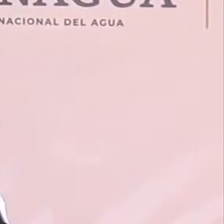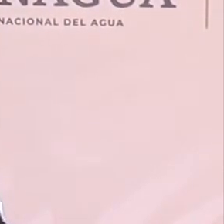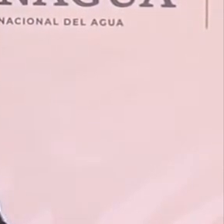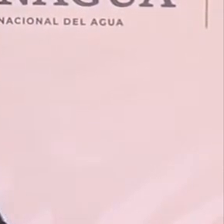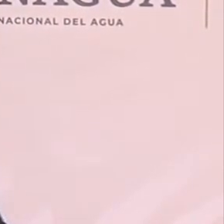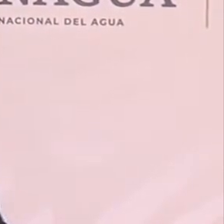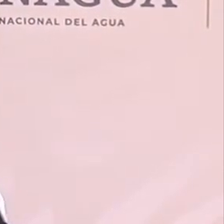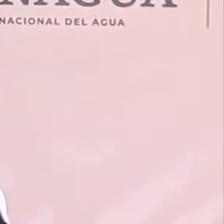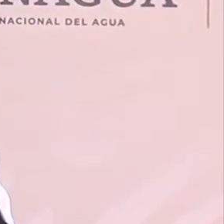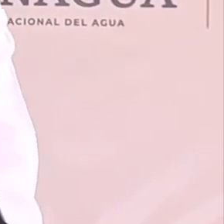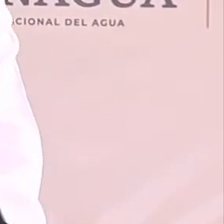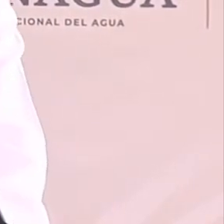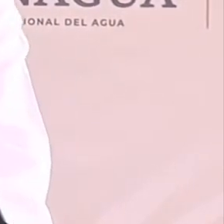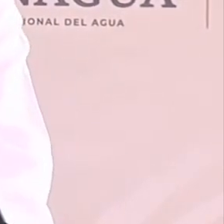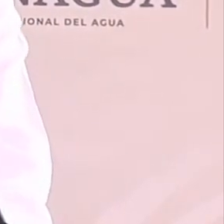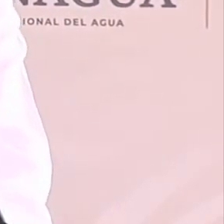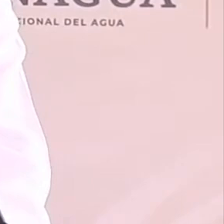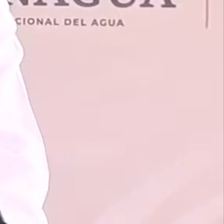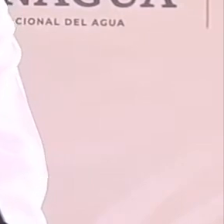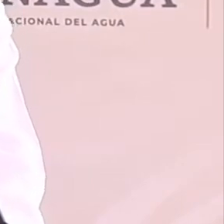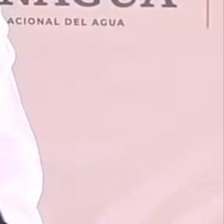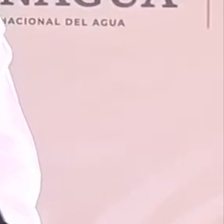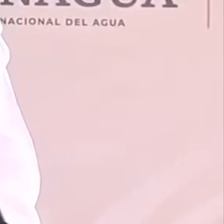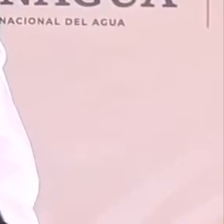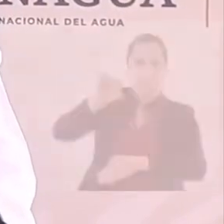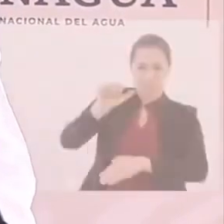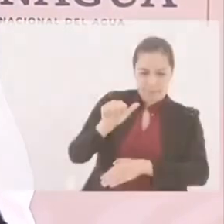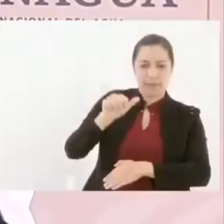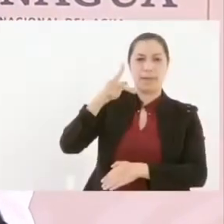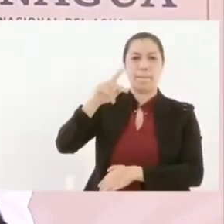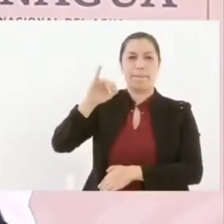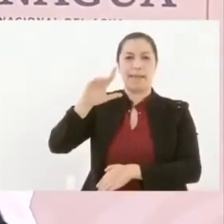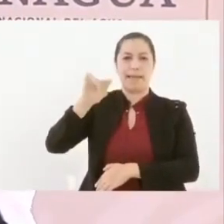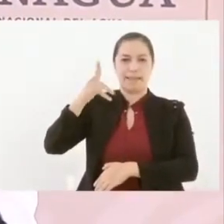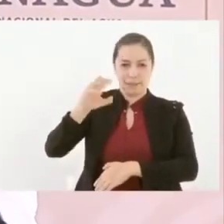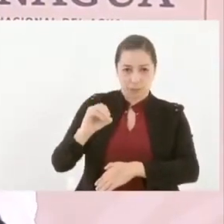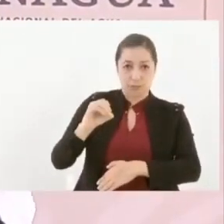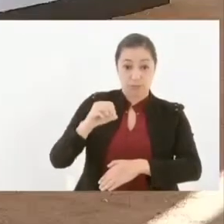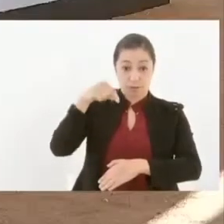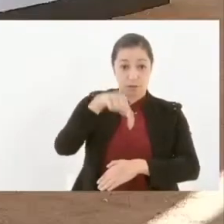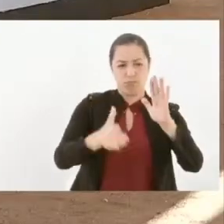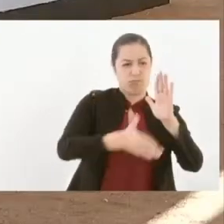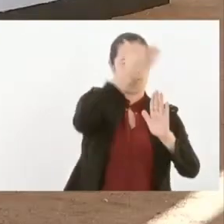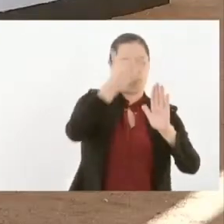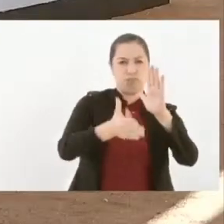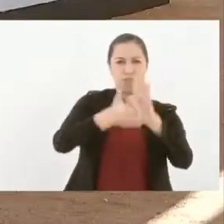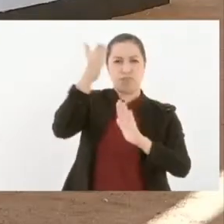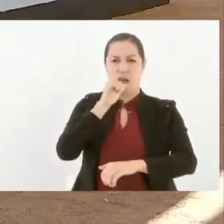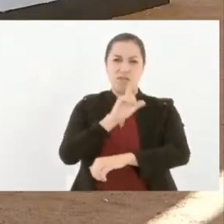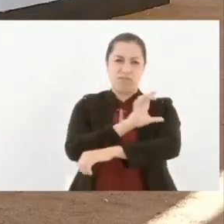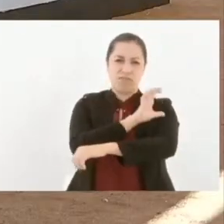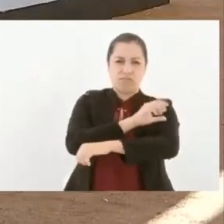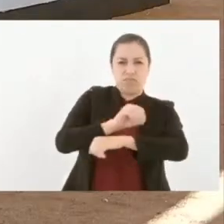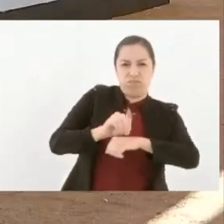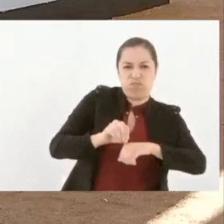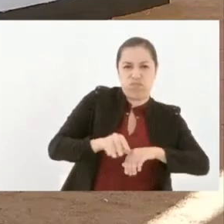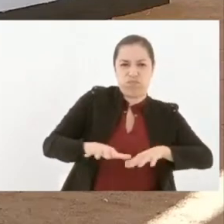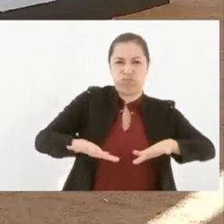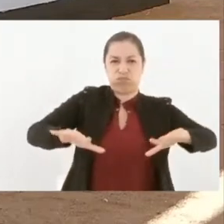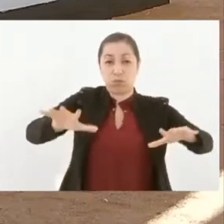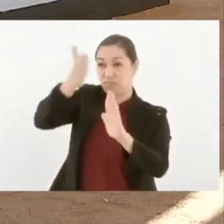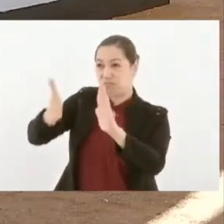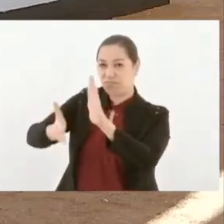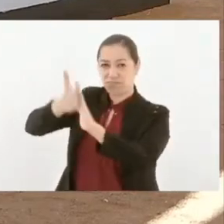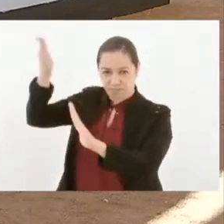la presa Picacho, en esta importante obra hidráulica que se